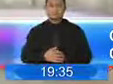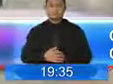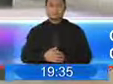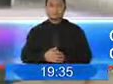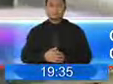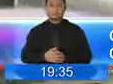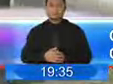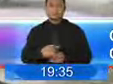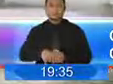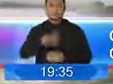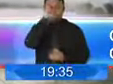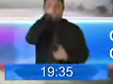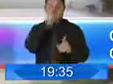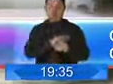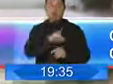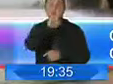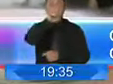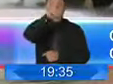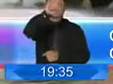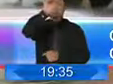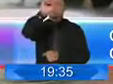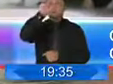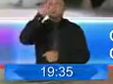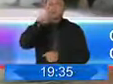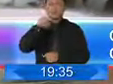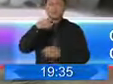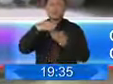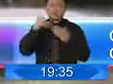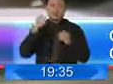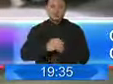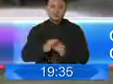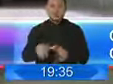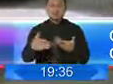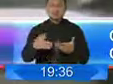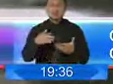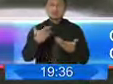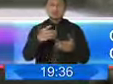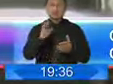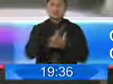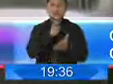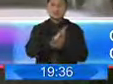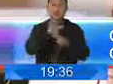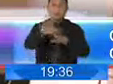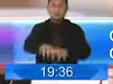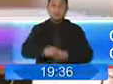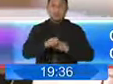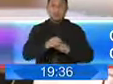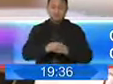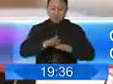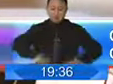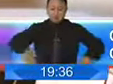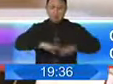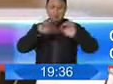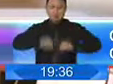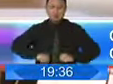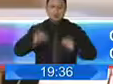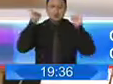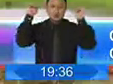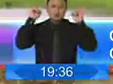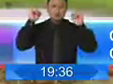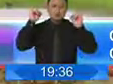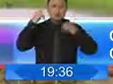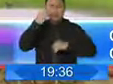La meta es recaudar $120,000 que serán destinados para ejecutar la Escuela Granja, un espacio que promueve actividades lúdicas,